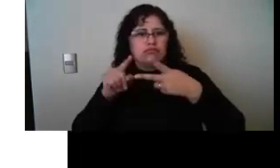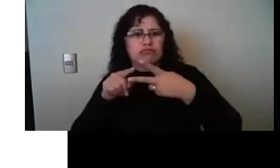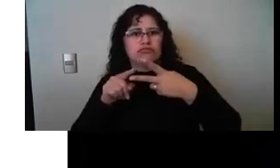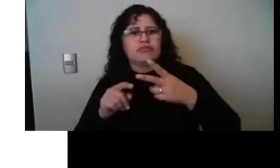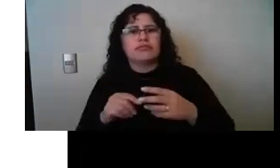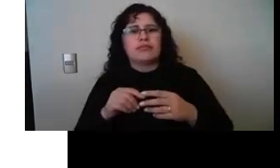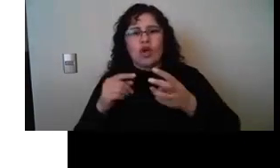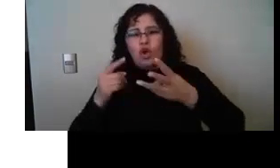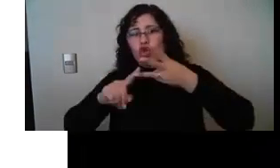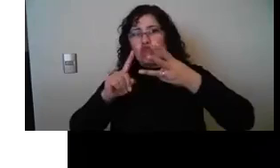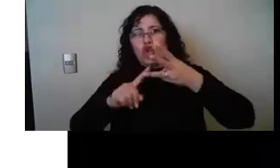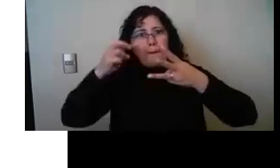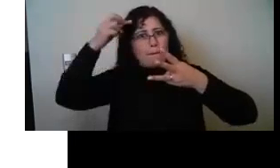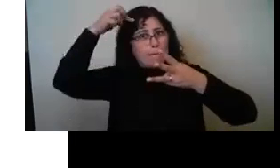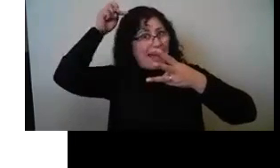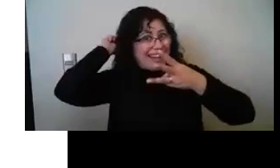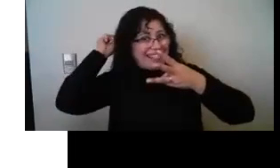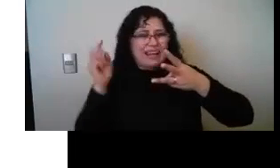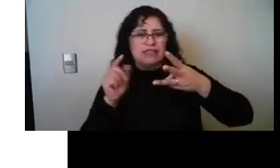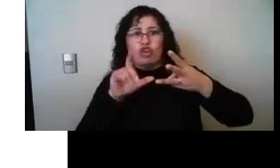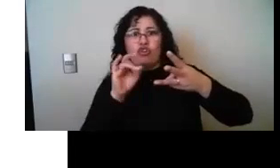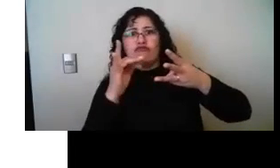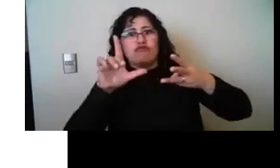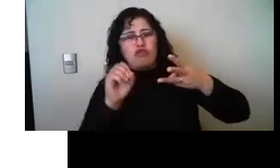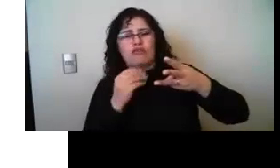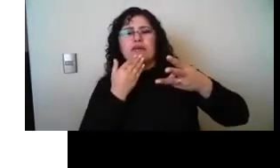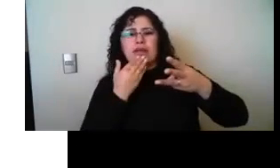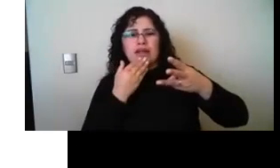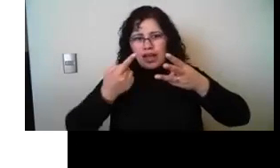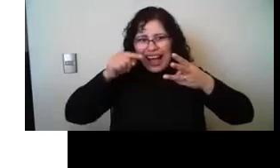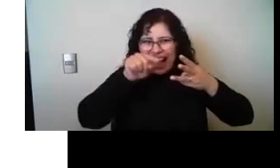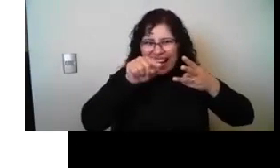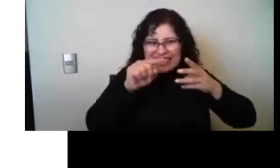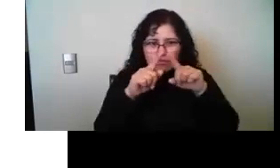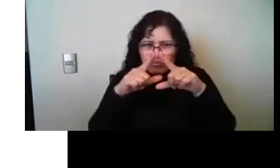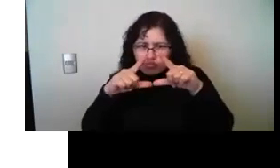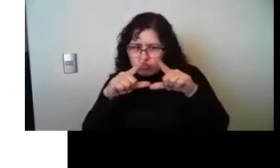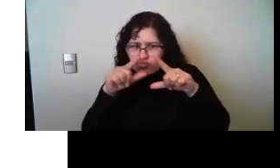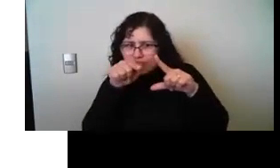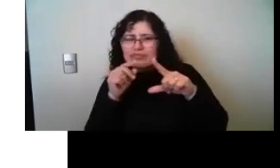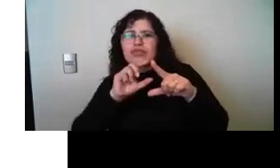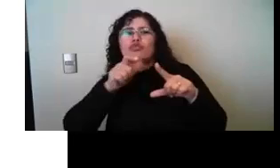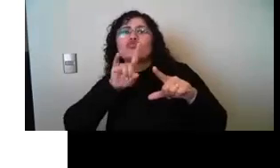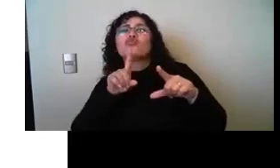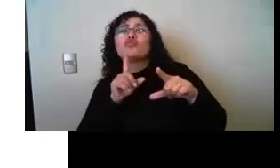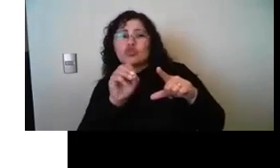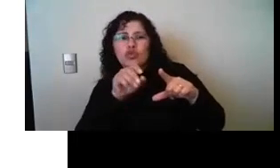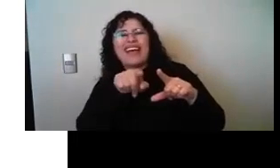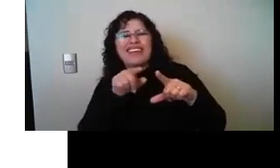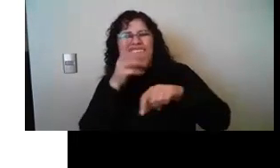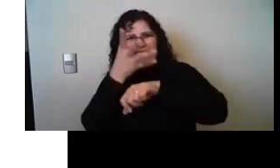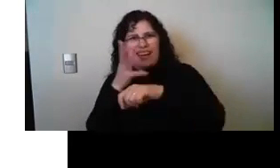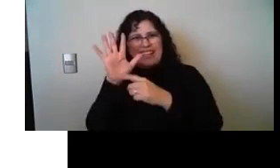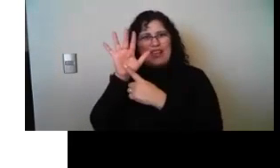lóbulo parietal. Y en este pequeño sector están las neuronas que captan el estímulo